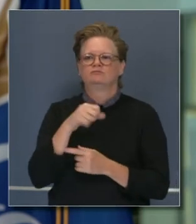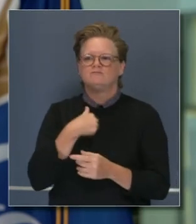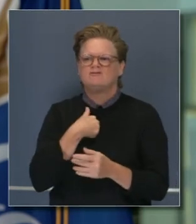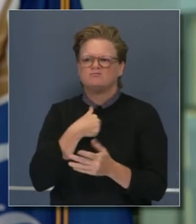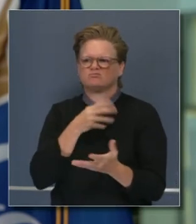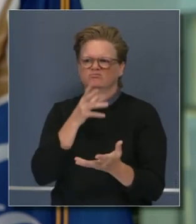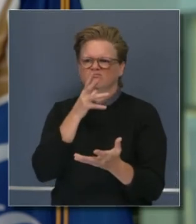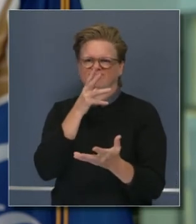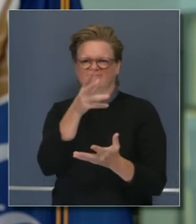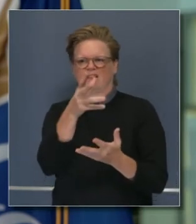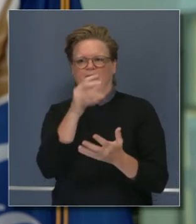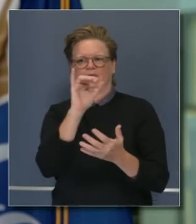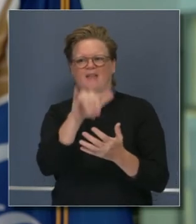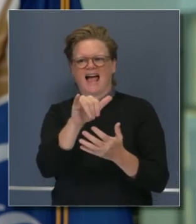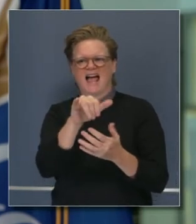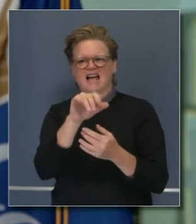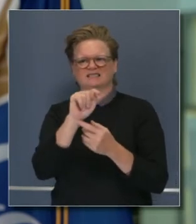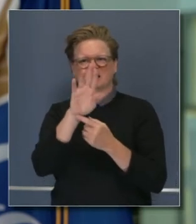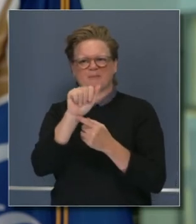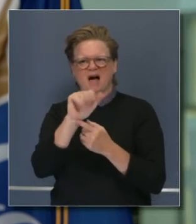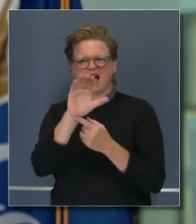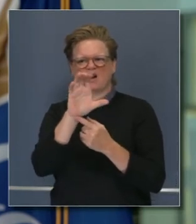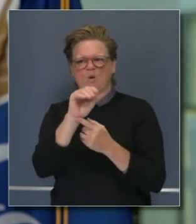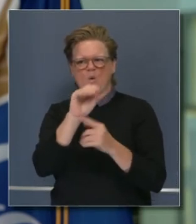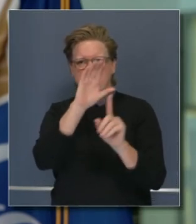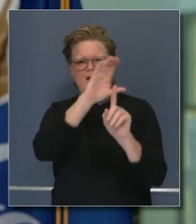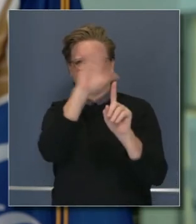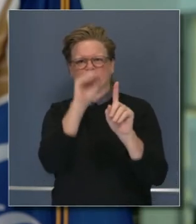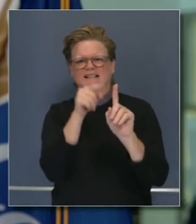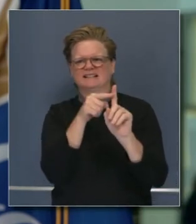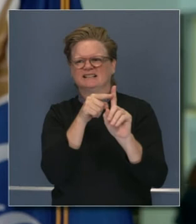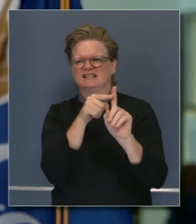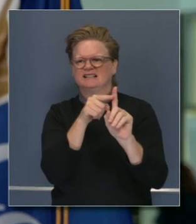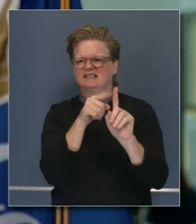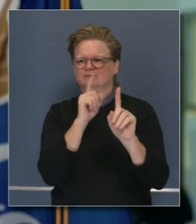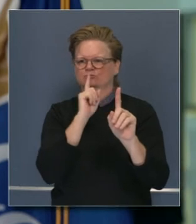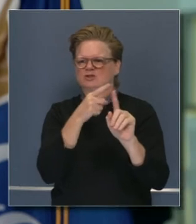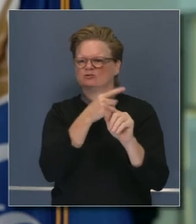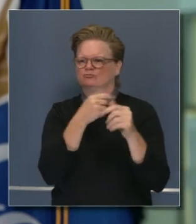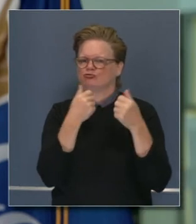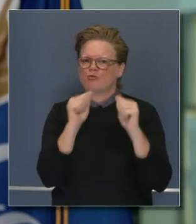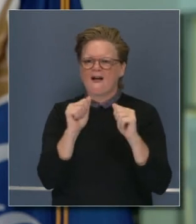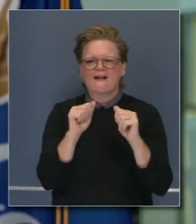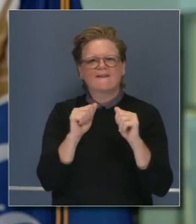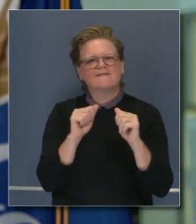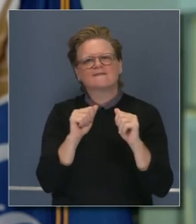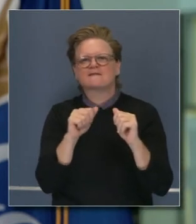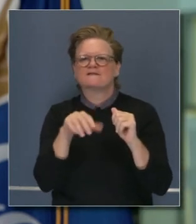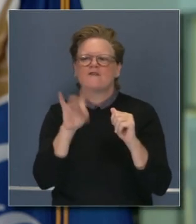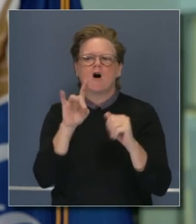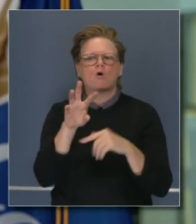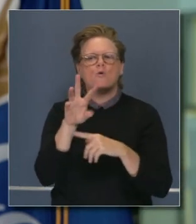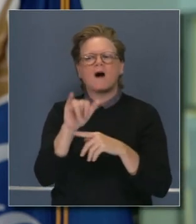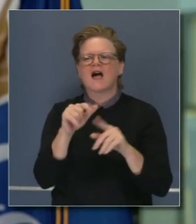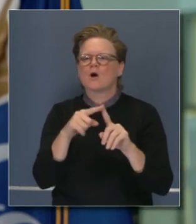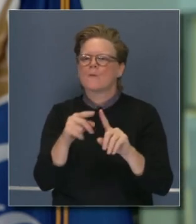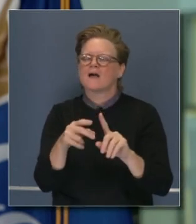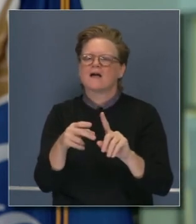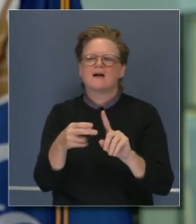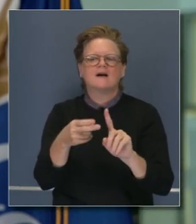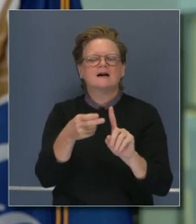condenando abiertamente la industria del tabaco, que sigue encontrando formas de atacar a